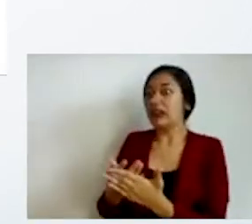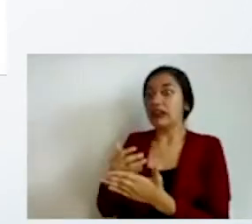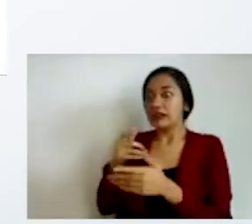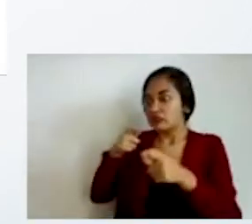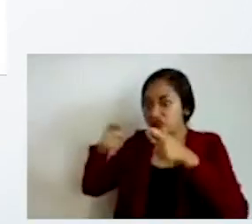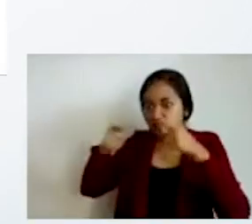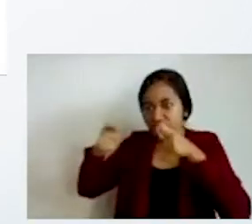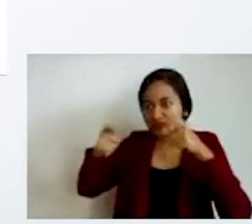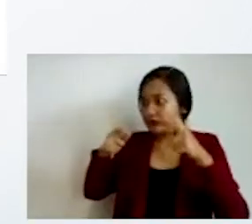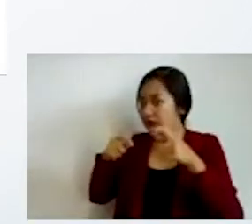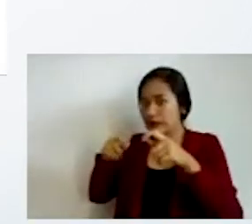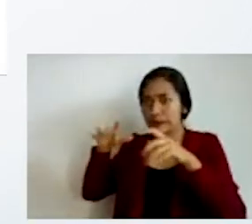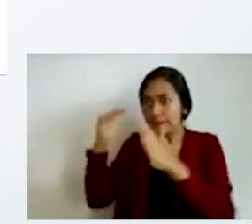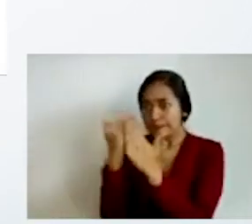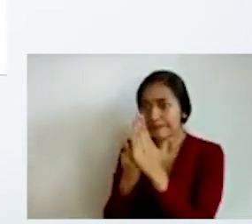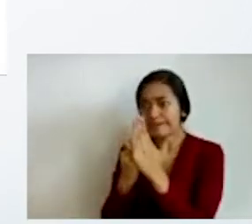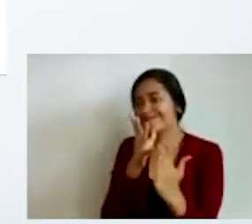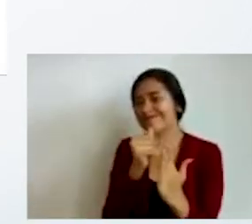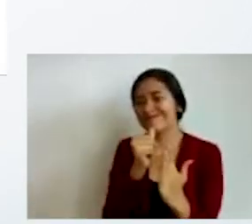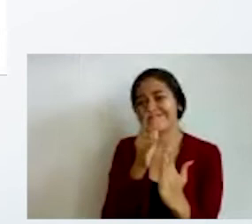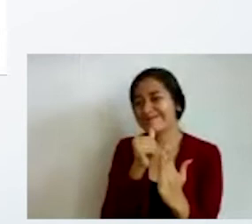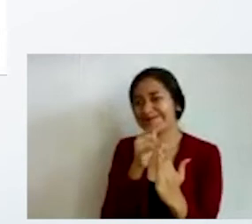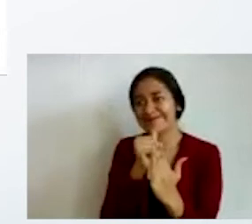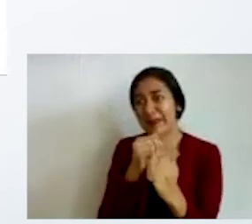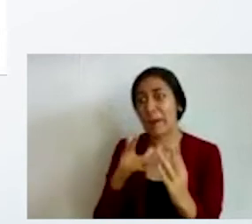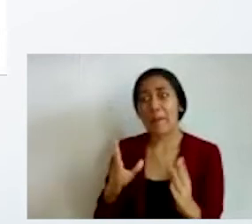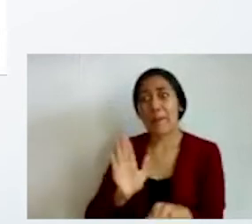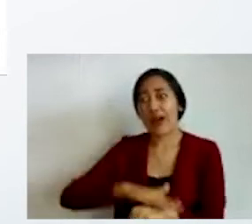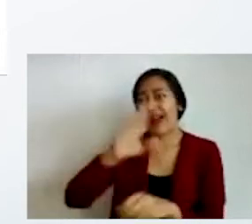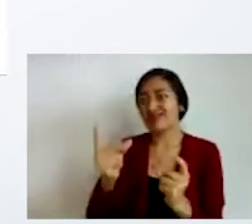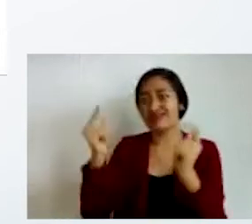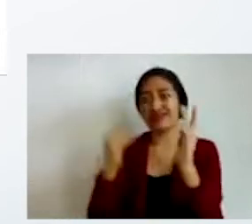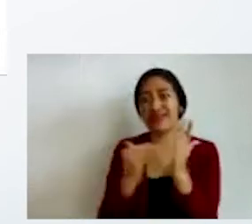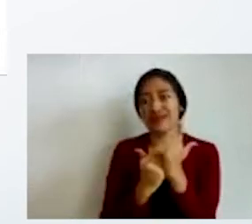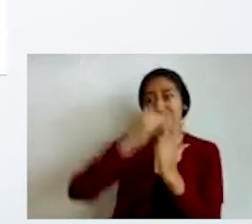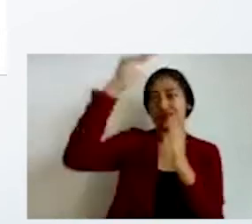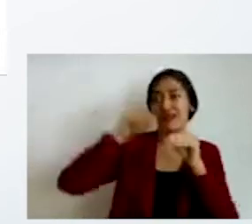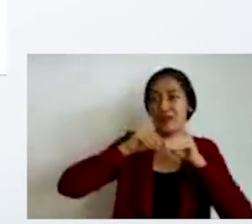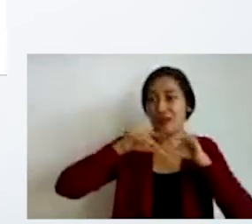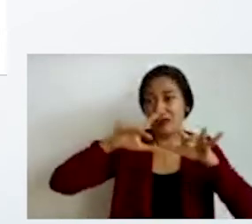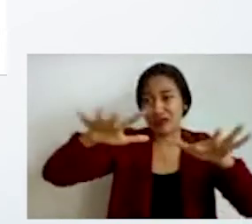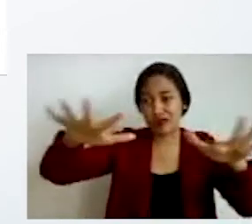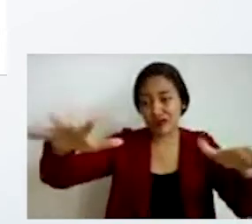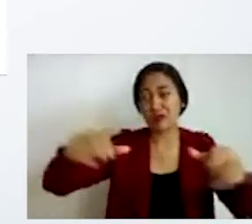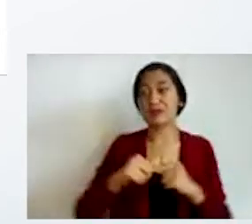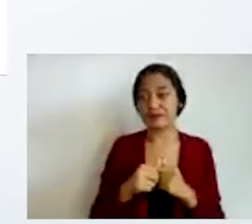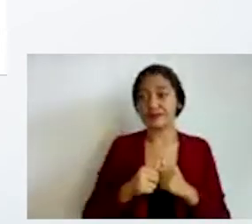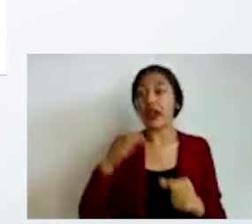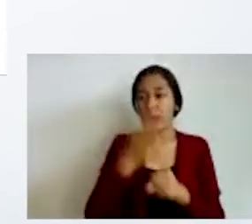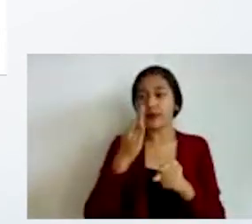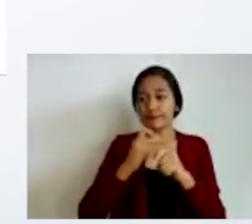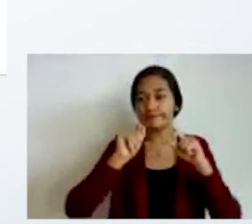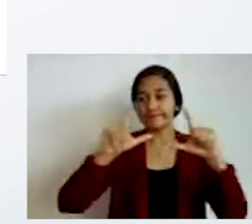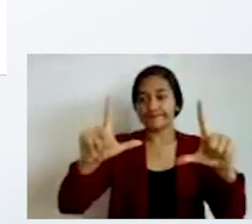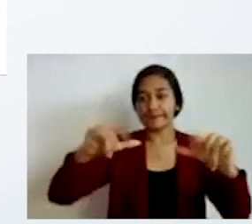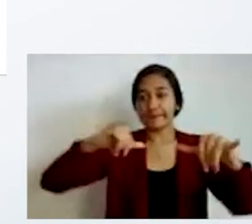hasta se están incrementando. Miren, este ya es un mapa de la semana pasada de la Organización Mundial de